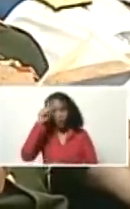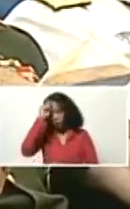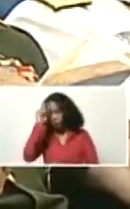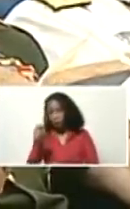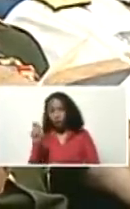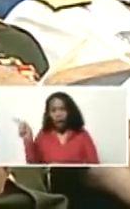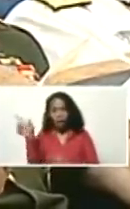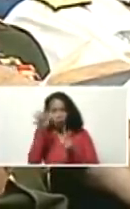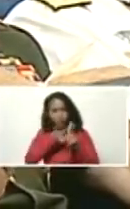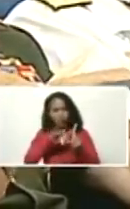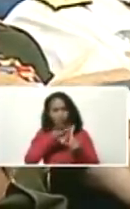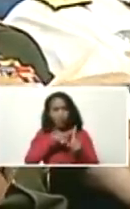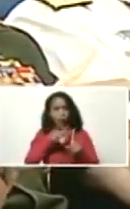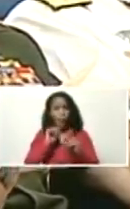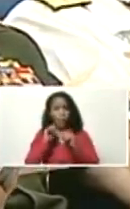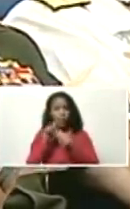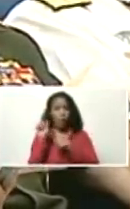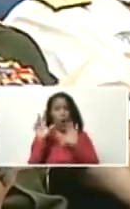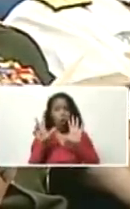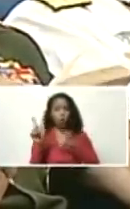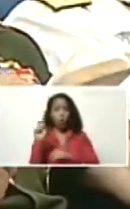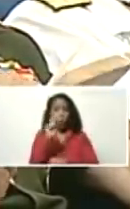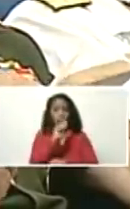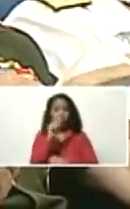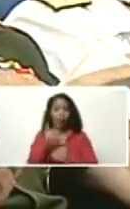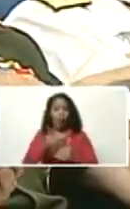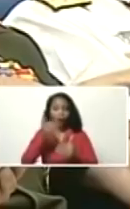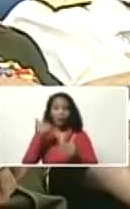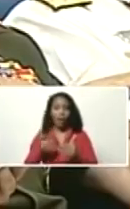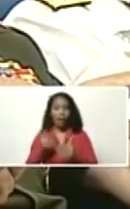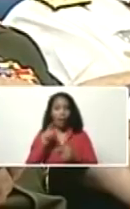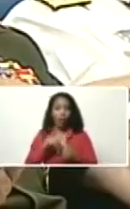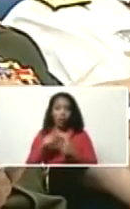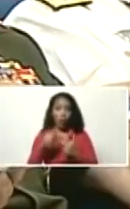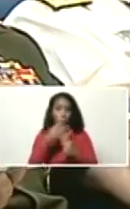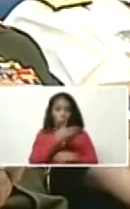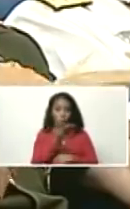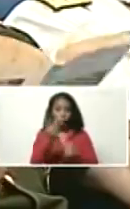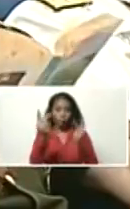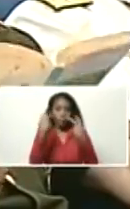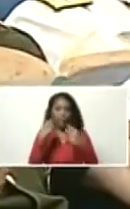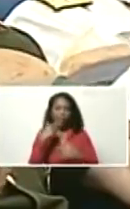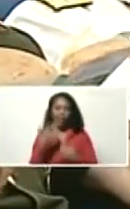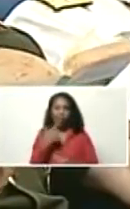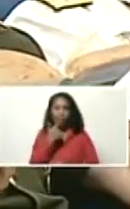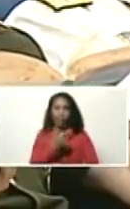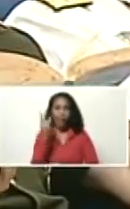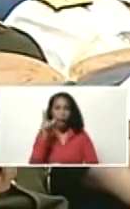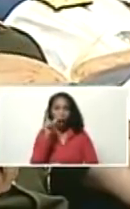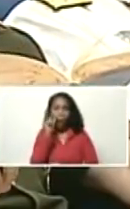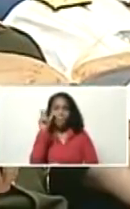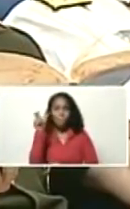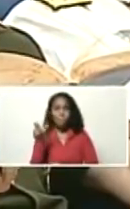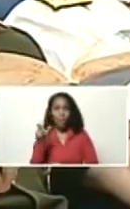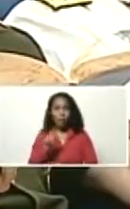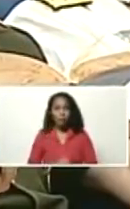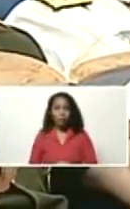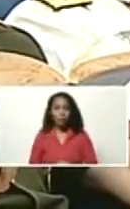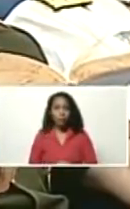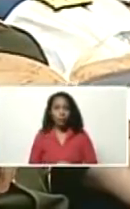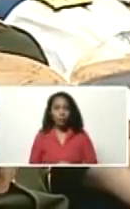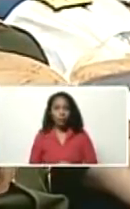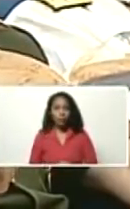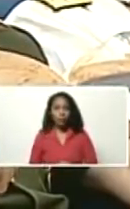la conspiración databa de unos 8 meses atrás. Entonces, fíjese usted lo que decía el monseñor André